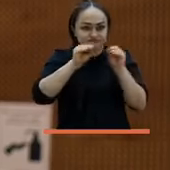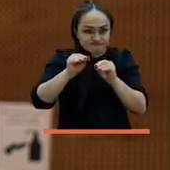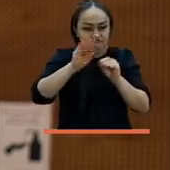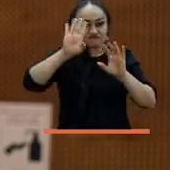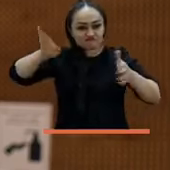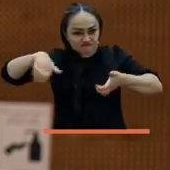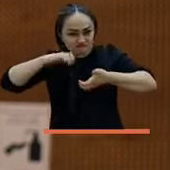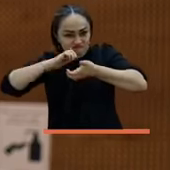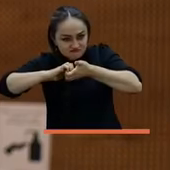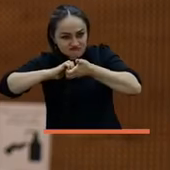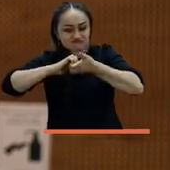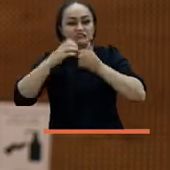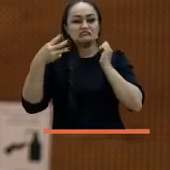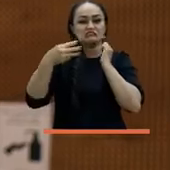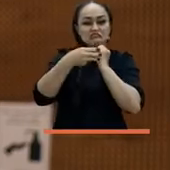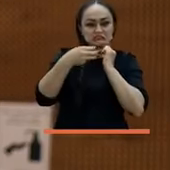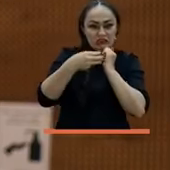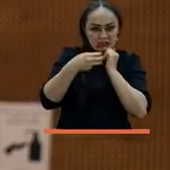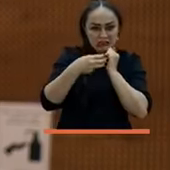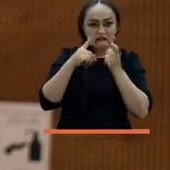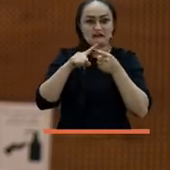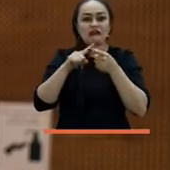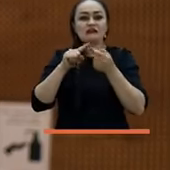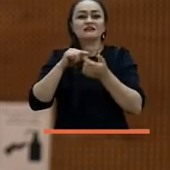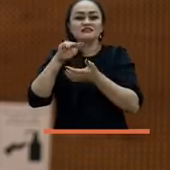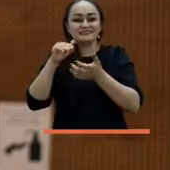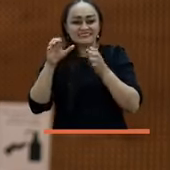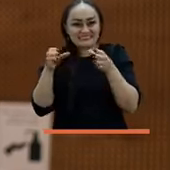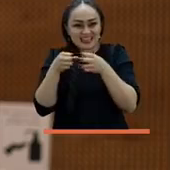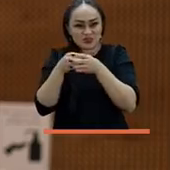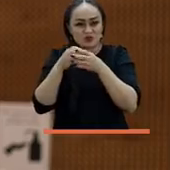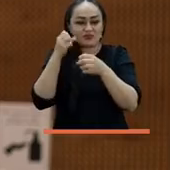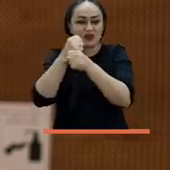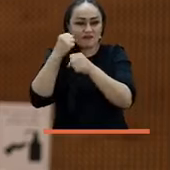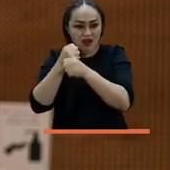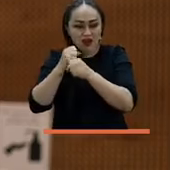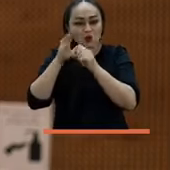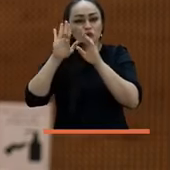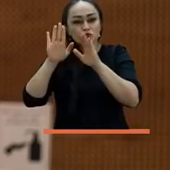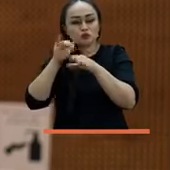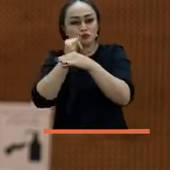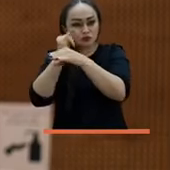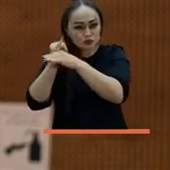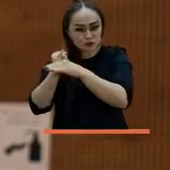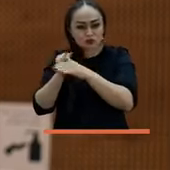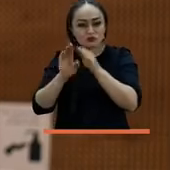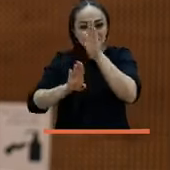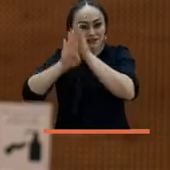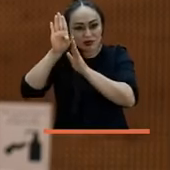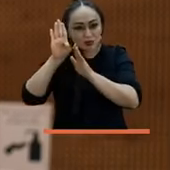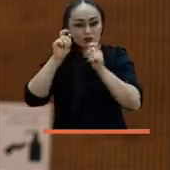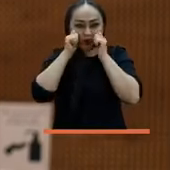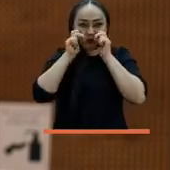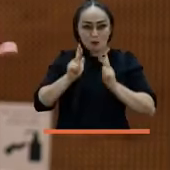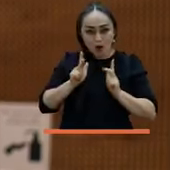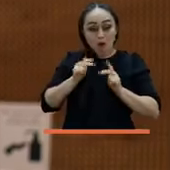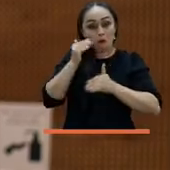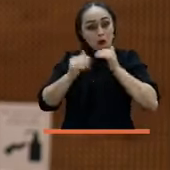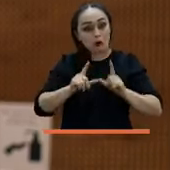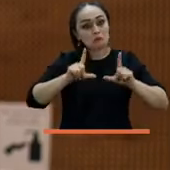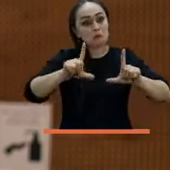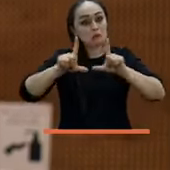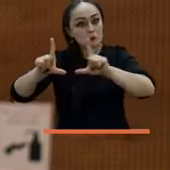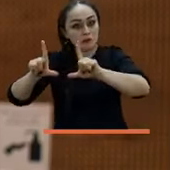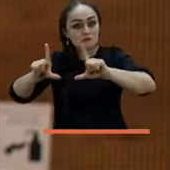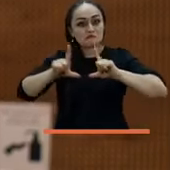como el sena como centros del trabajo institutos de formación para el desarrollo humano donde se pueden titular en ciertas áreas y así